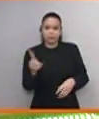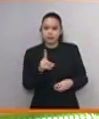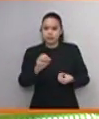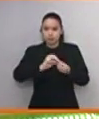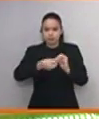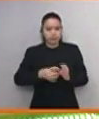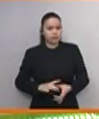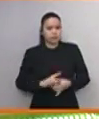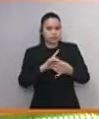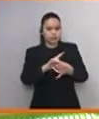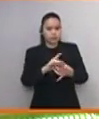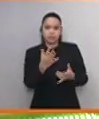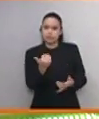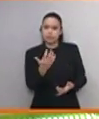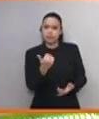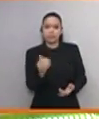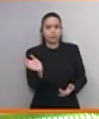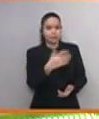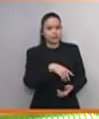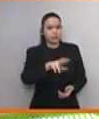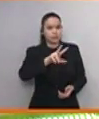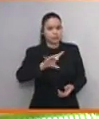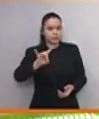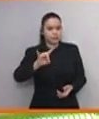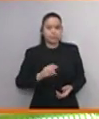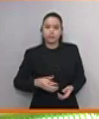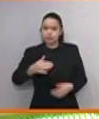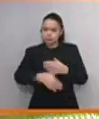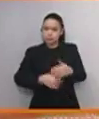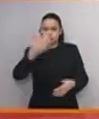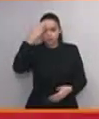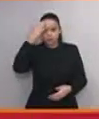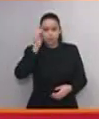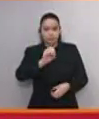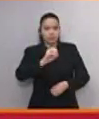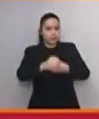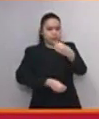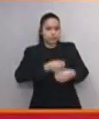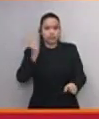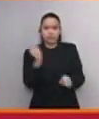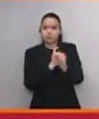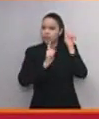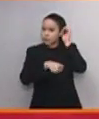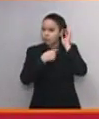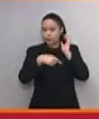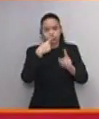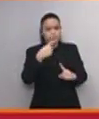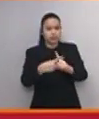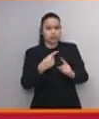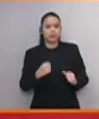números que lo relacionan, 15 y 38. A continuación conoceremos la esferita seleccionada para Multi-X.